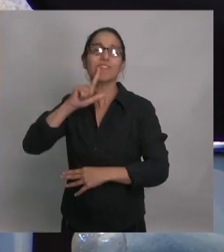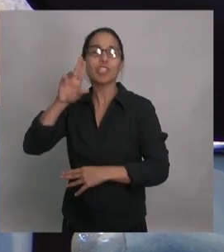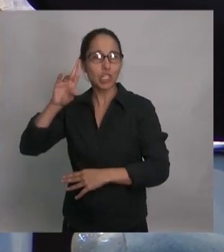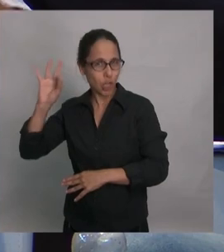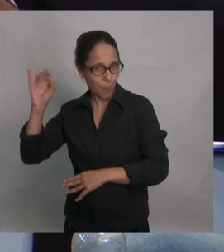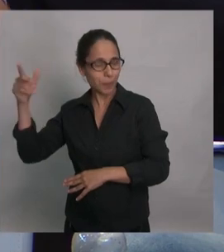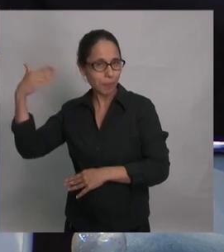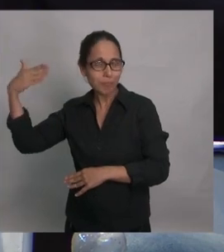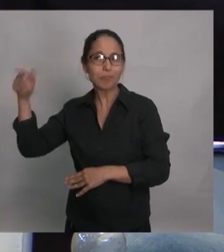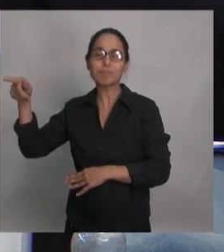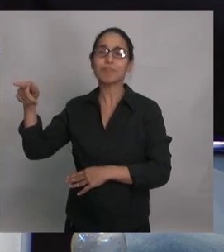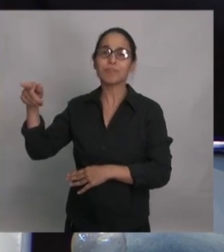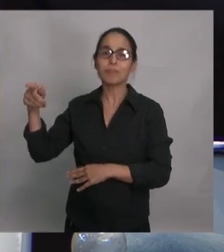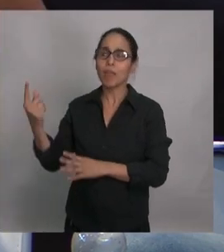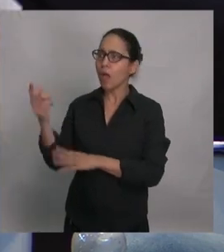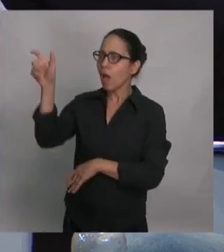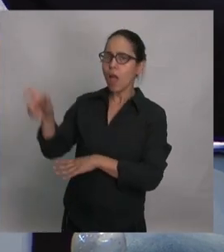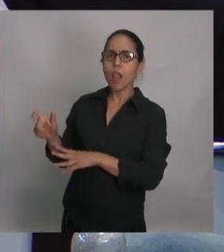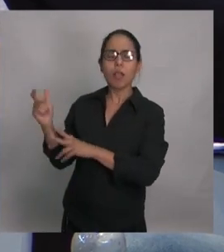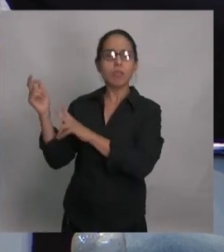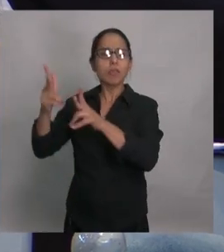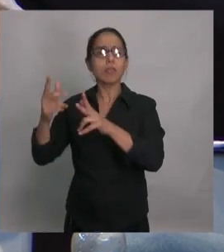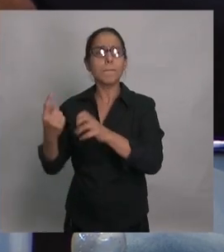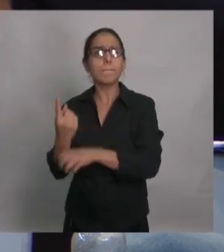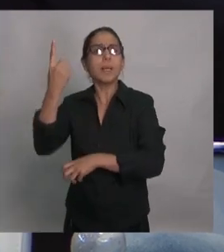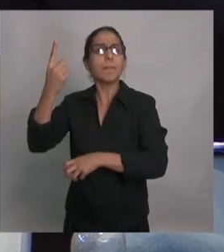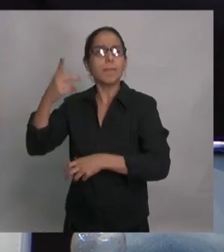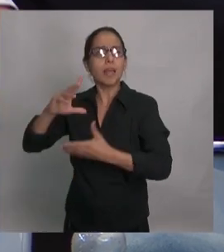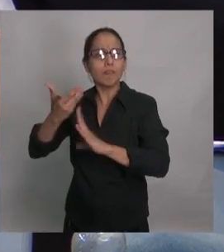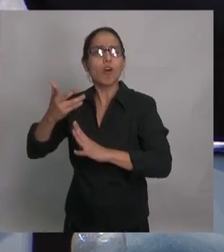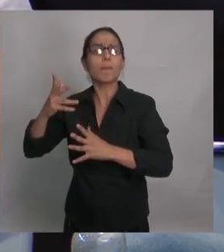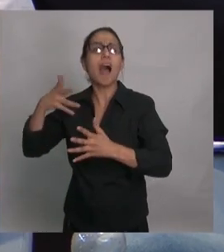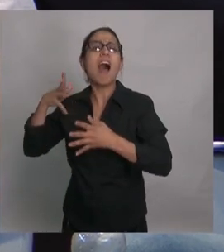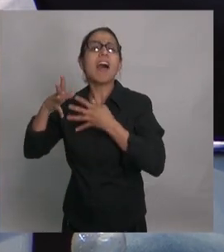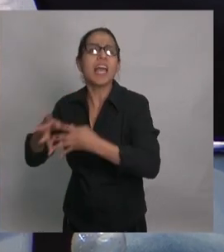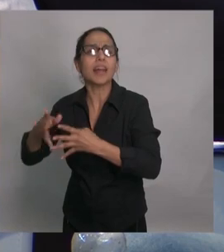la primera víctima del lawfare de la guerra judicial.